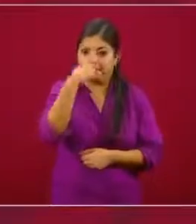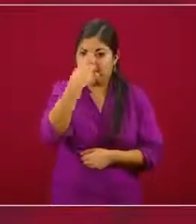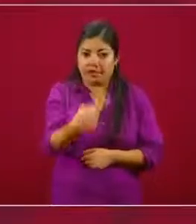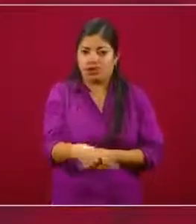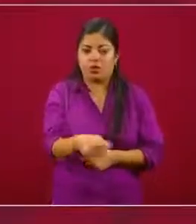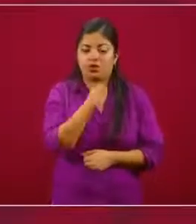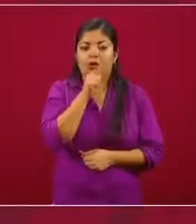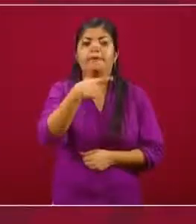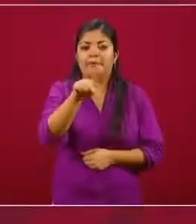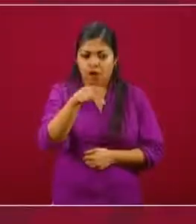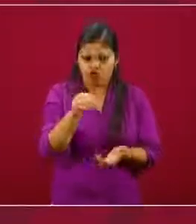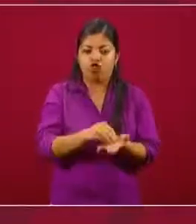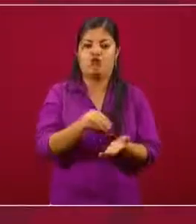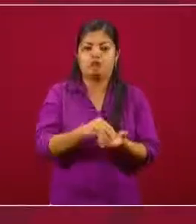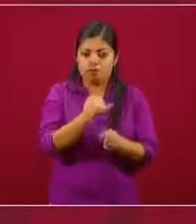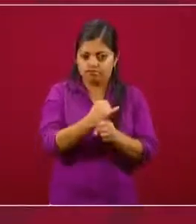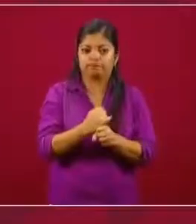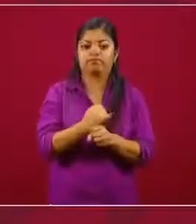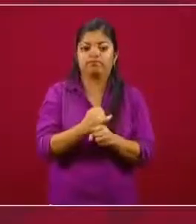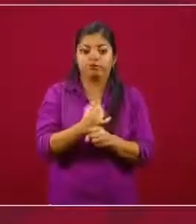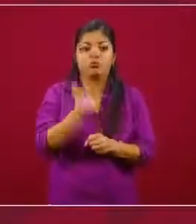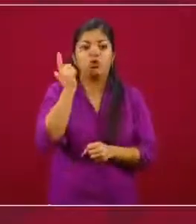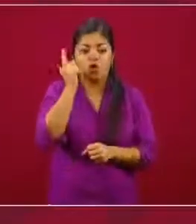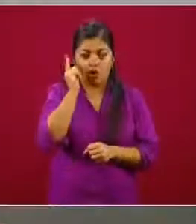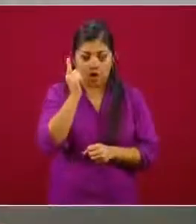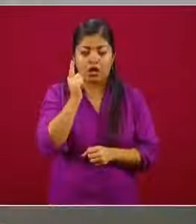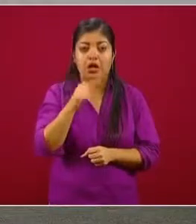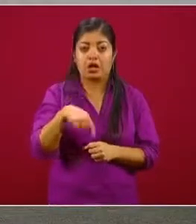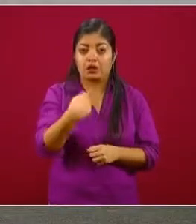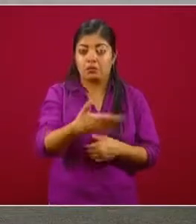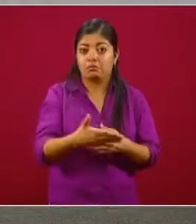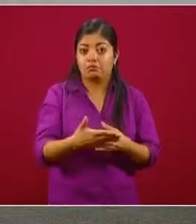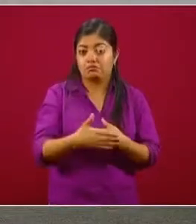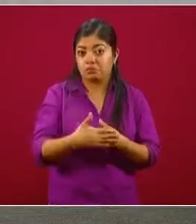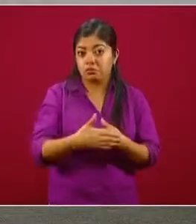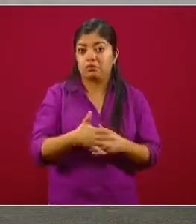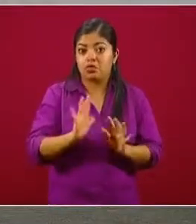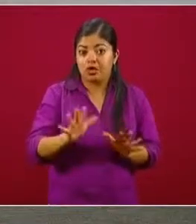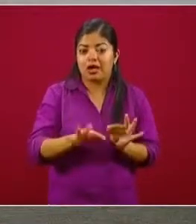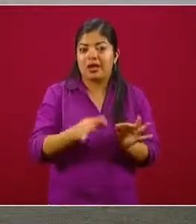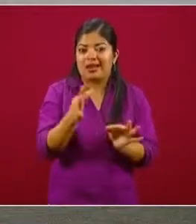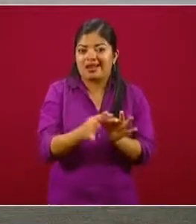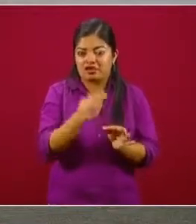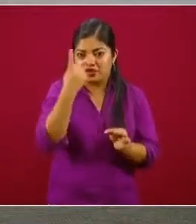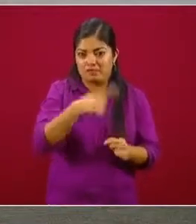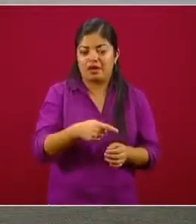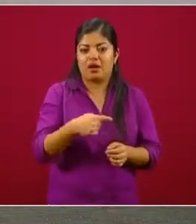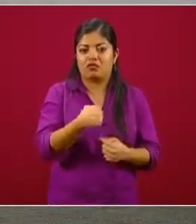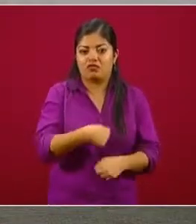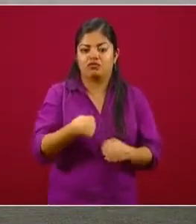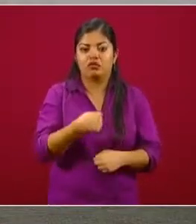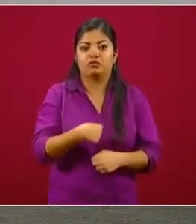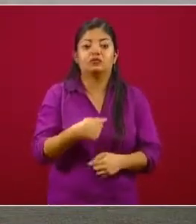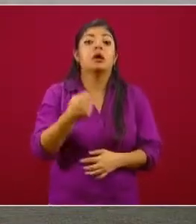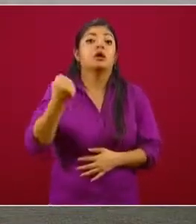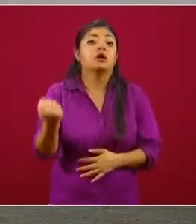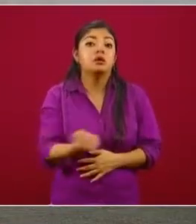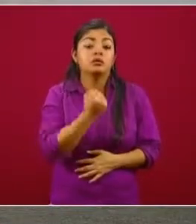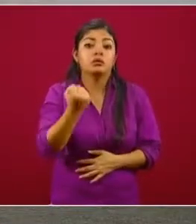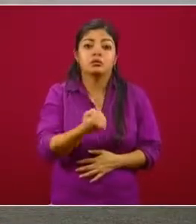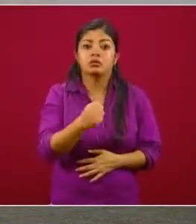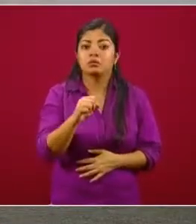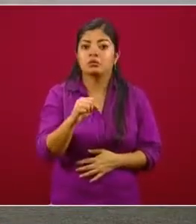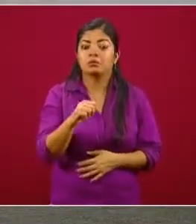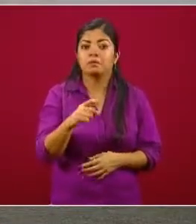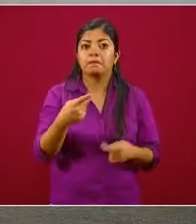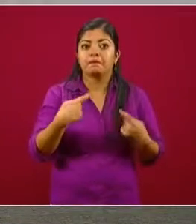proyecto sigue, la aspiración a que estén listos sigue y afortunadamente no fueron necesarios para cubrir